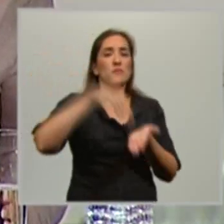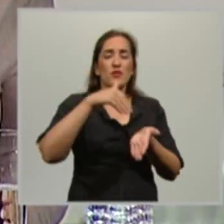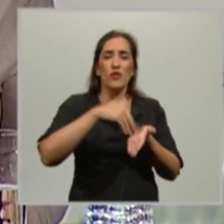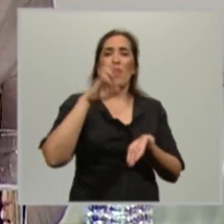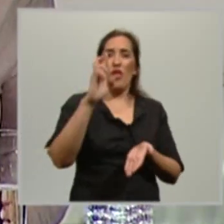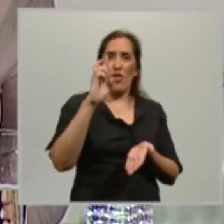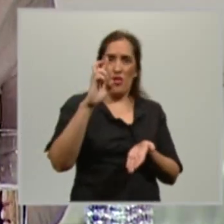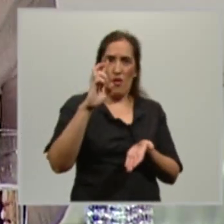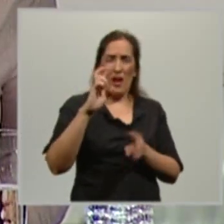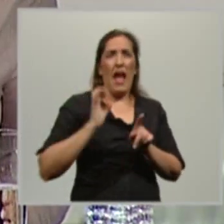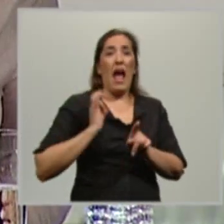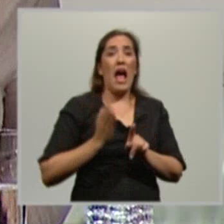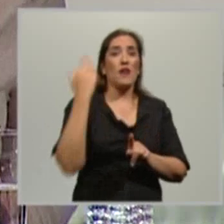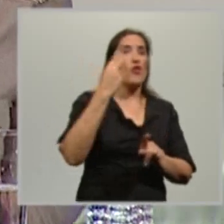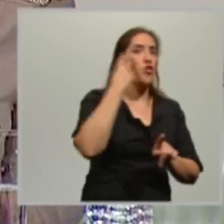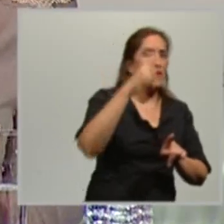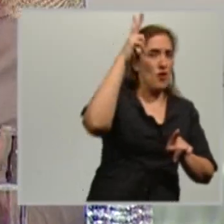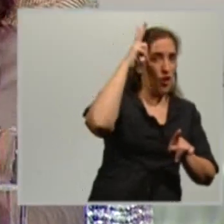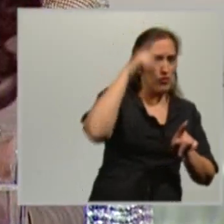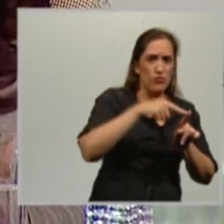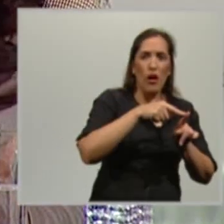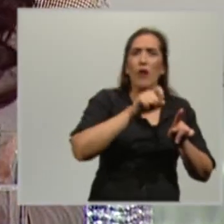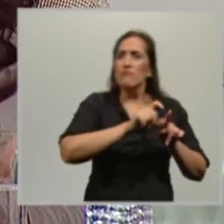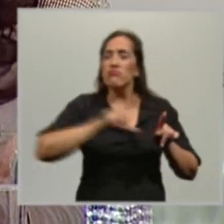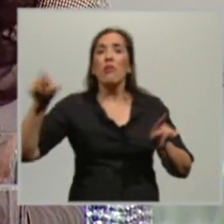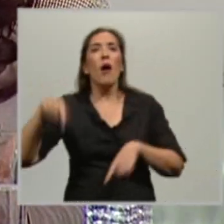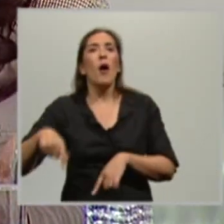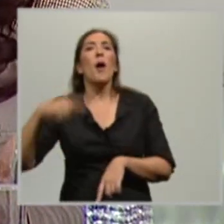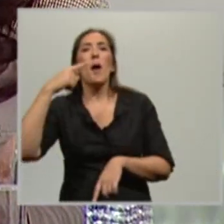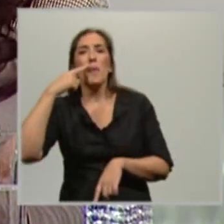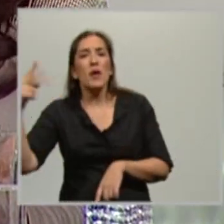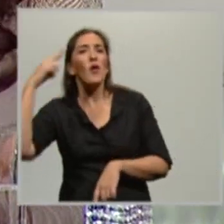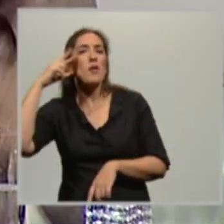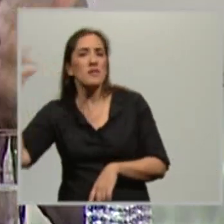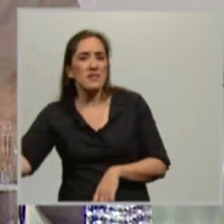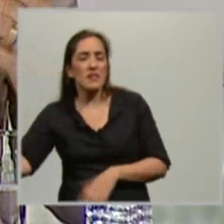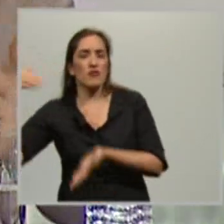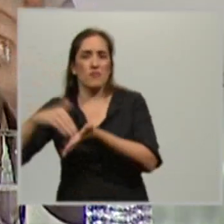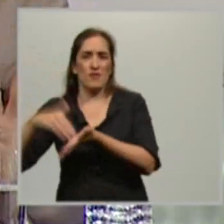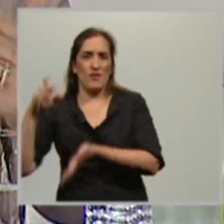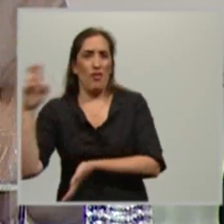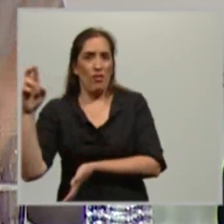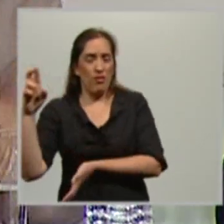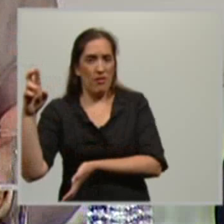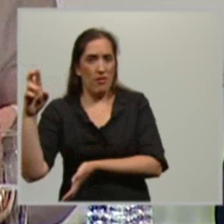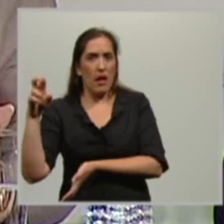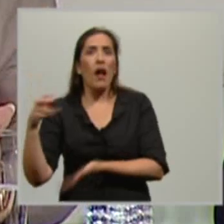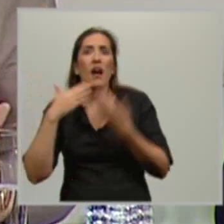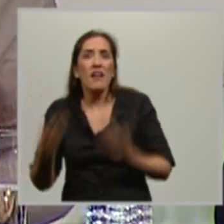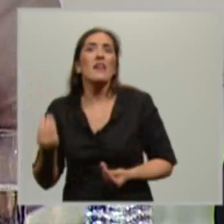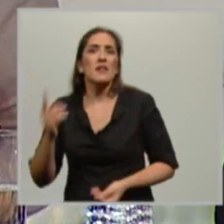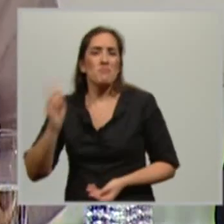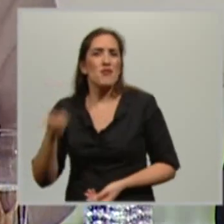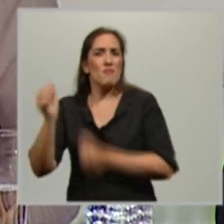el año 2008 y hoy es de 1.900 millones de dólares. Y esto tuvo que ver Aerolíneas